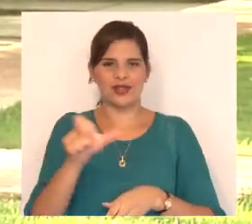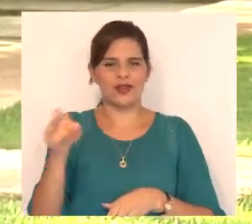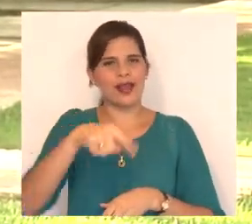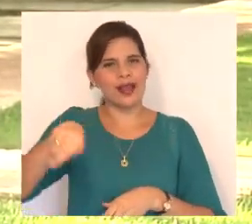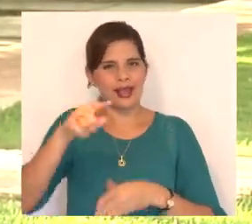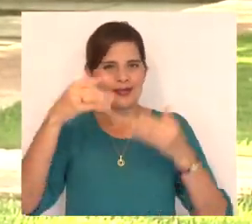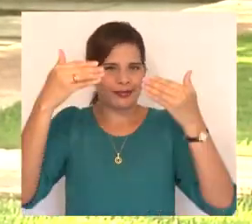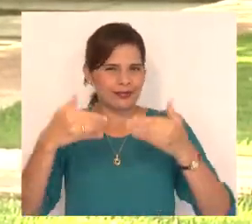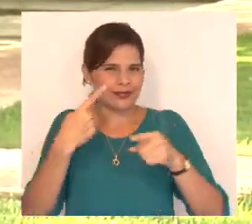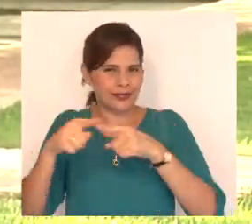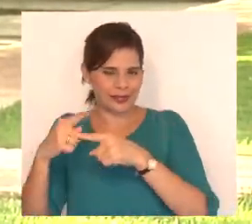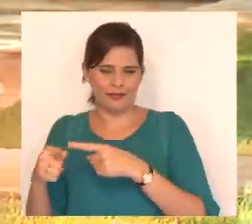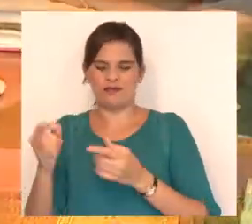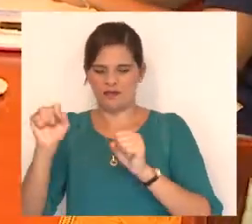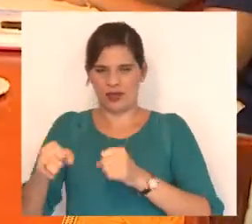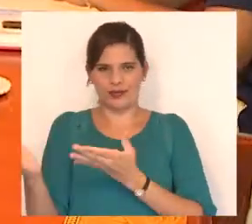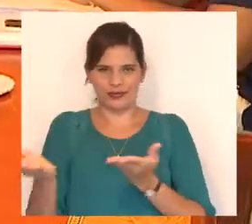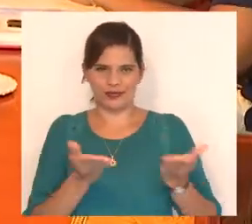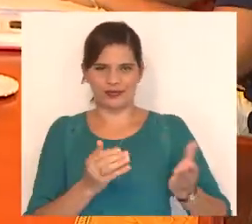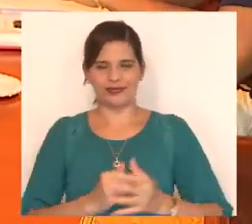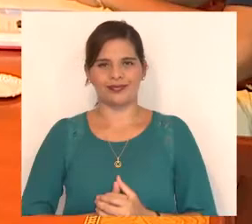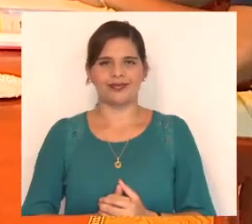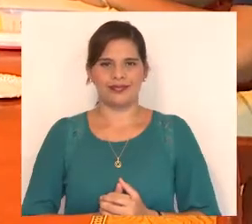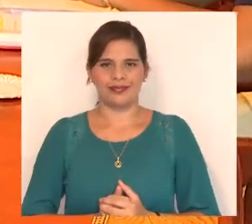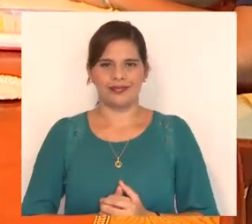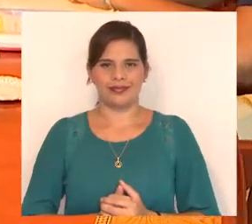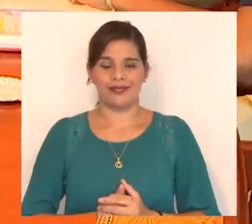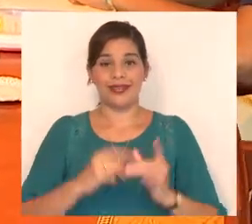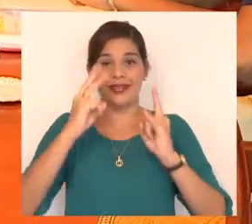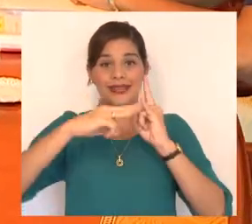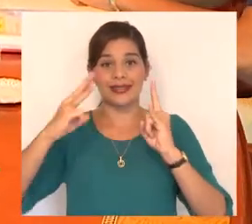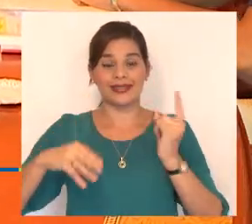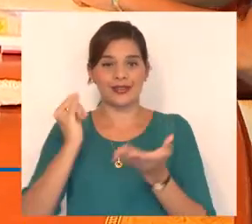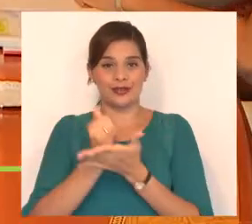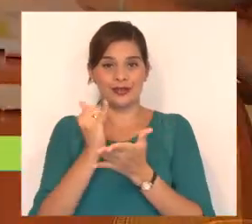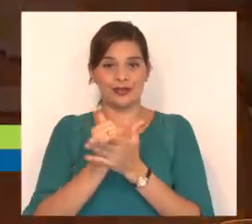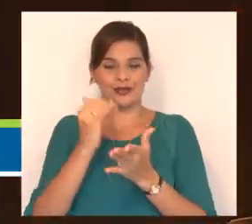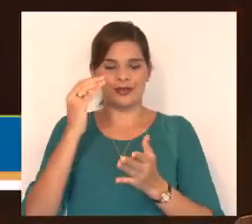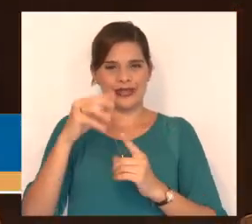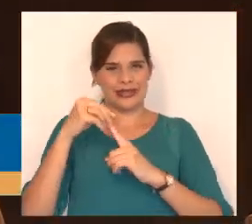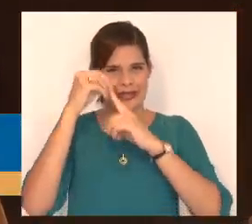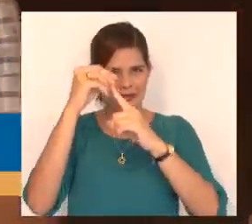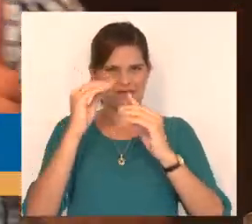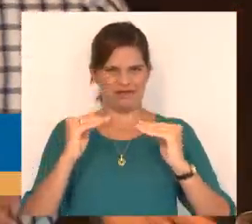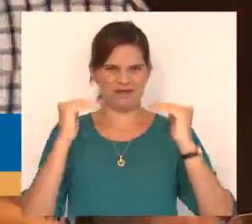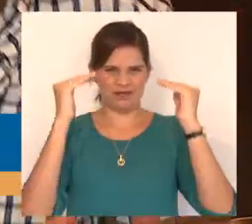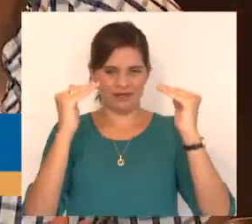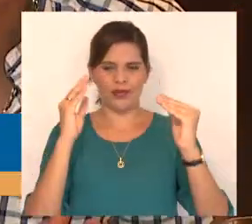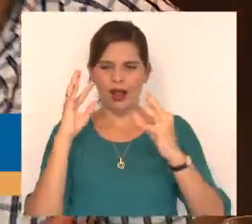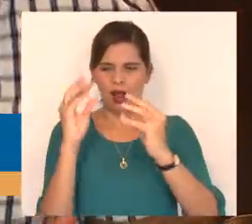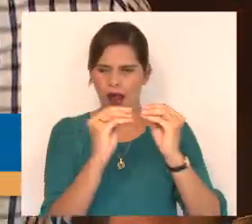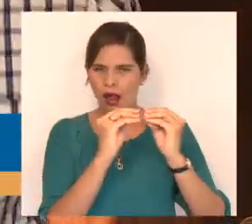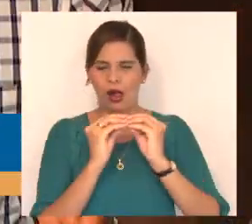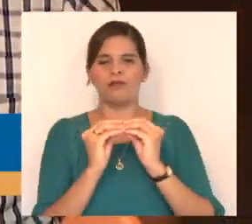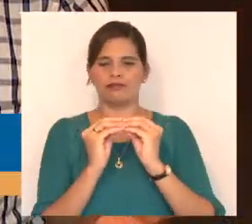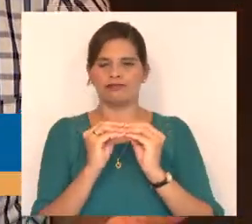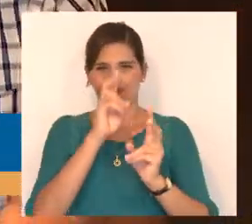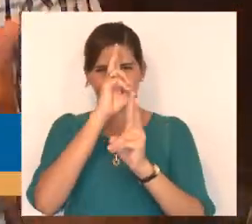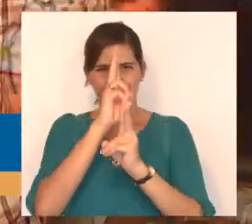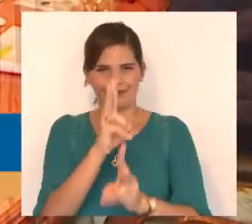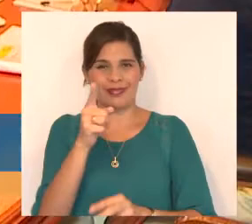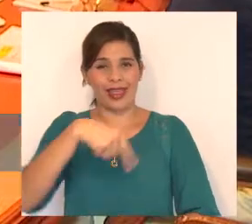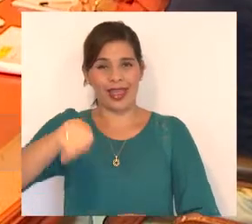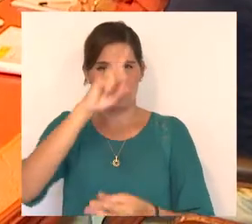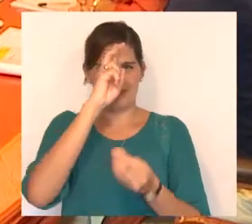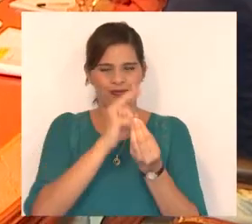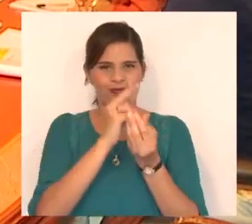con capacidad diferencial de aprendizaje. El Consejo Superior de la Universidad del Magdalena comenzó a darle respuesta al proceso de identificación a la